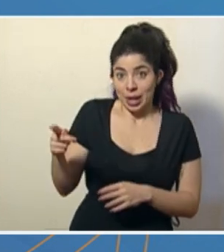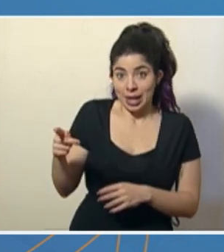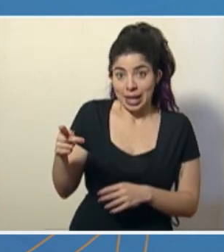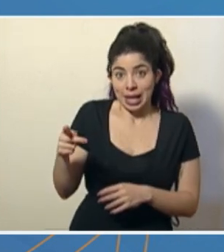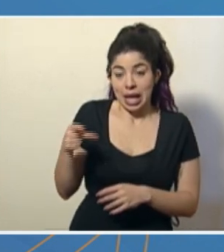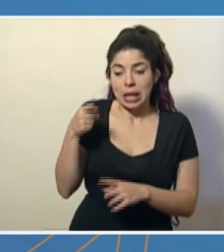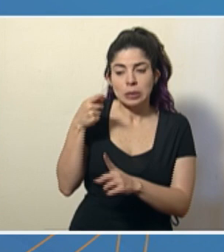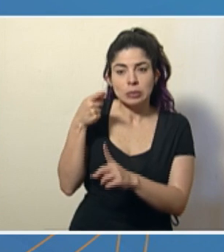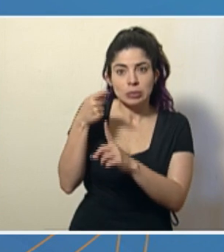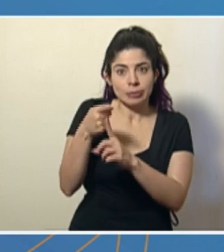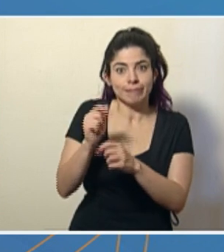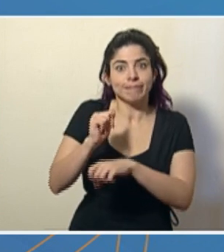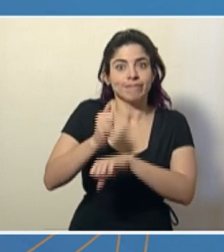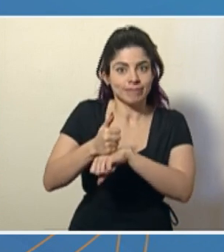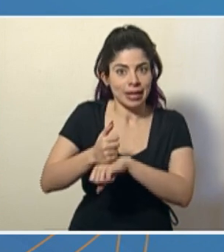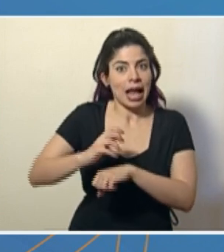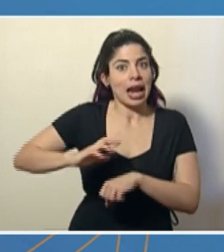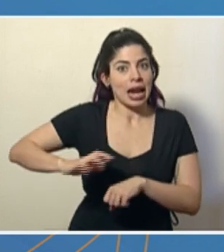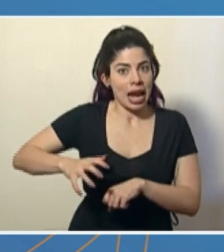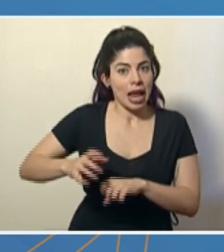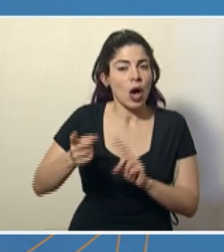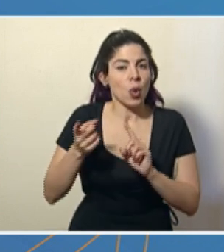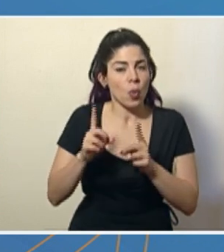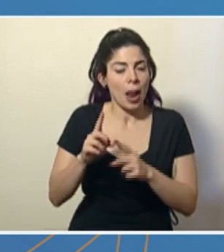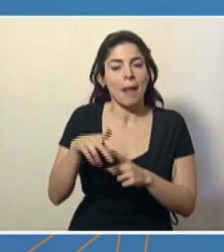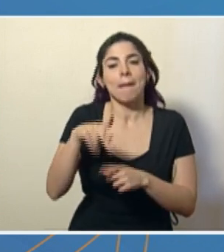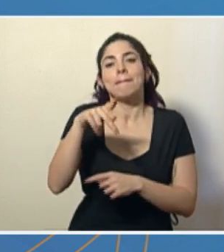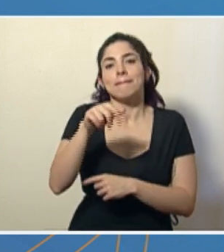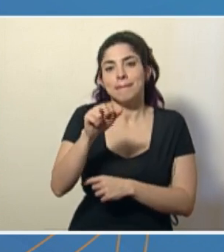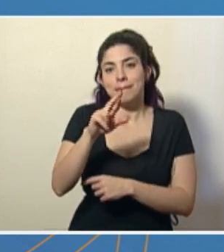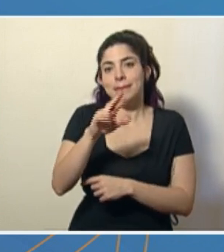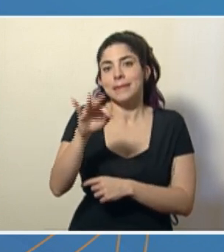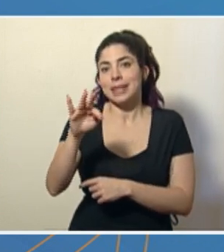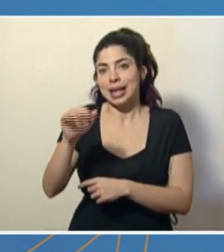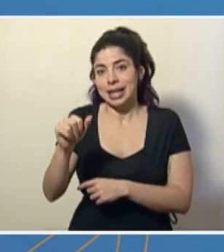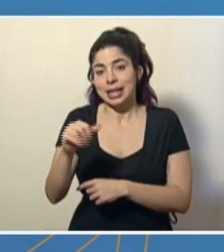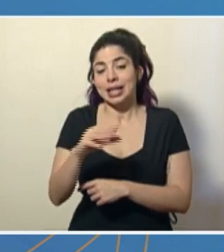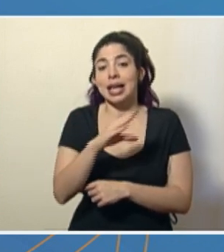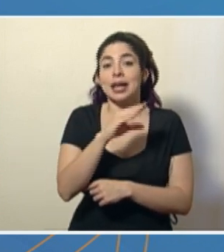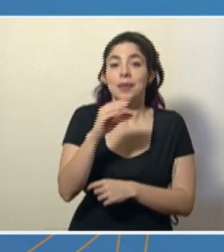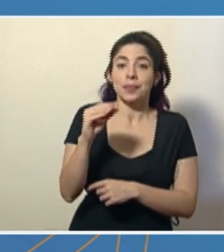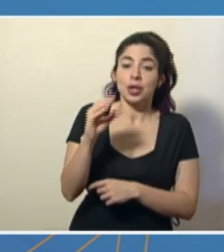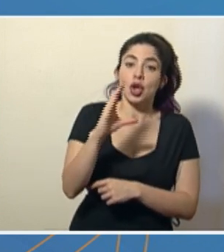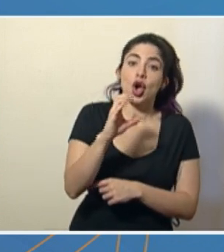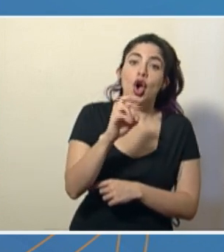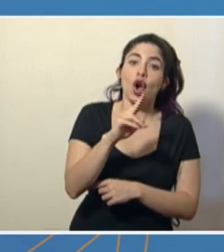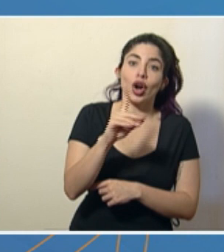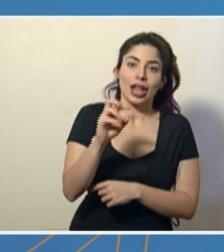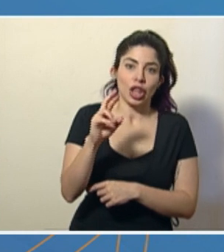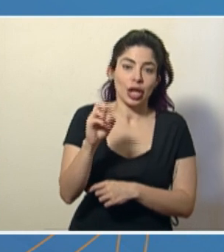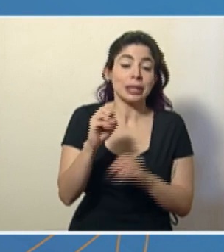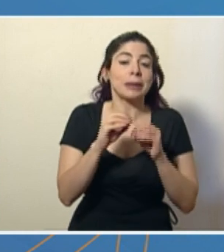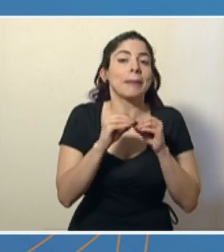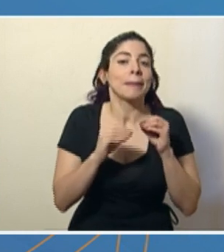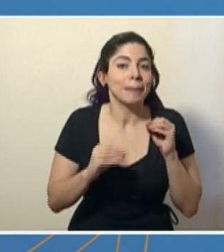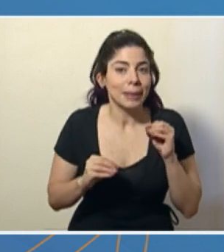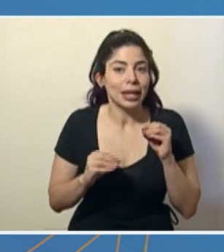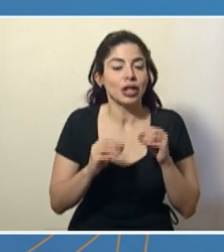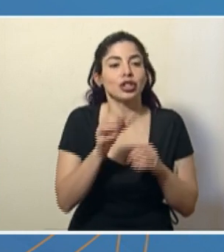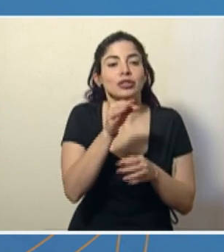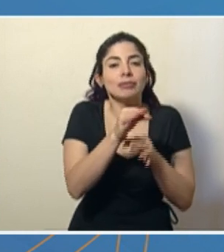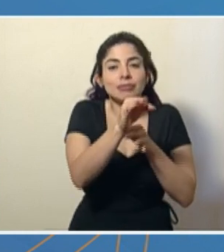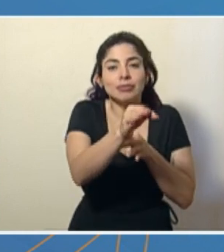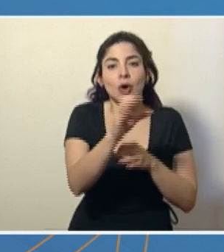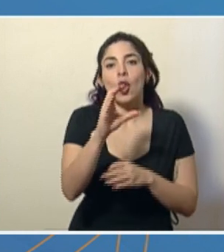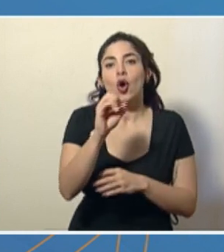Arenas tendremos en alerta naranja el cantón de Parrita y el cantón de Corredores, salvo el distrito de